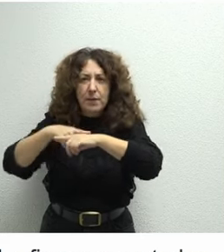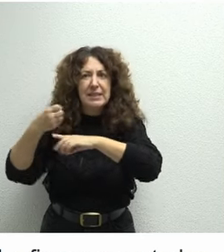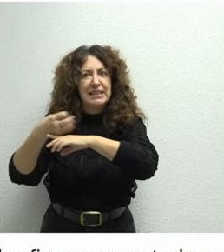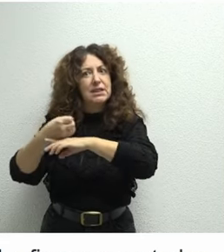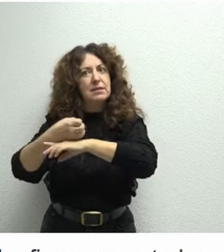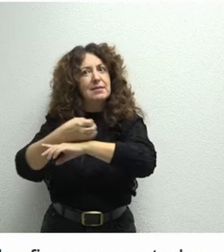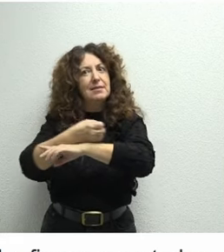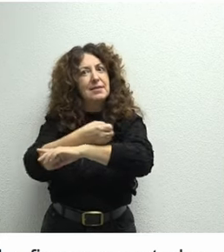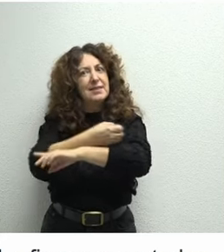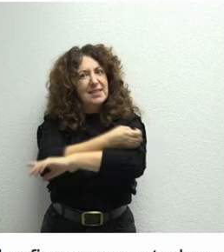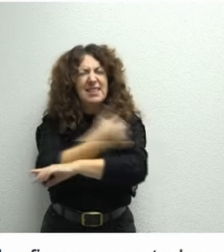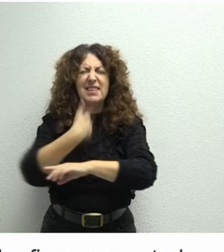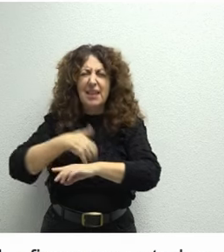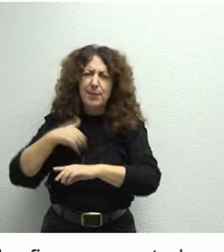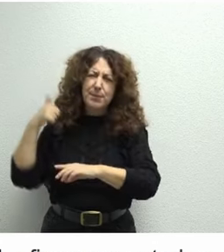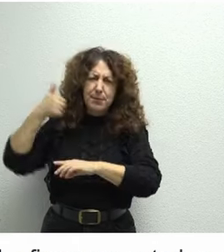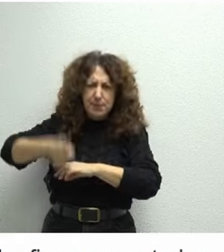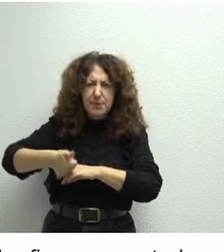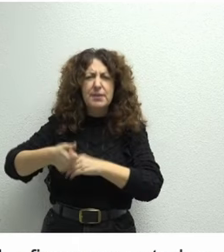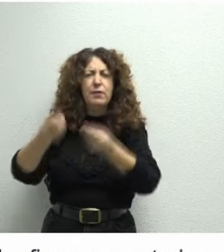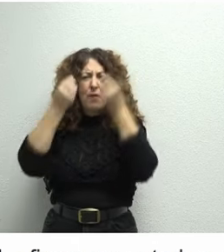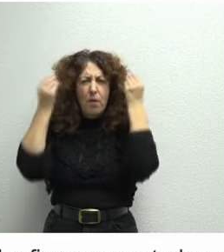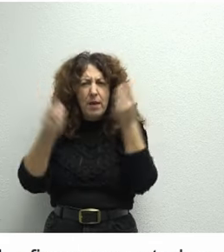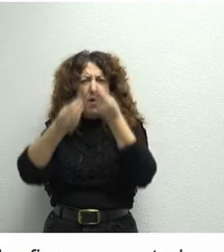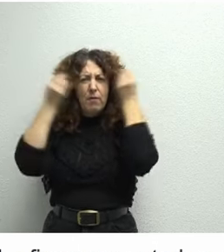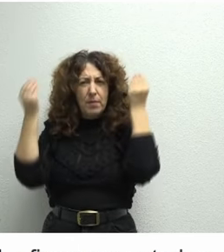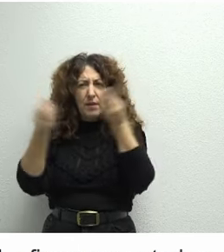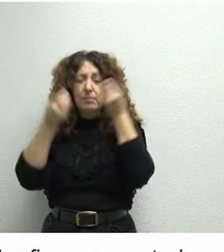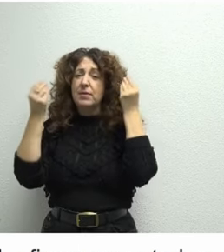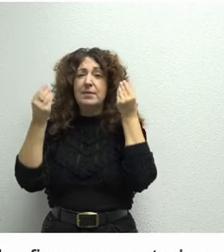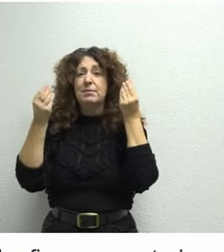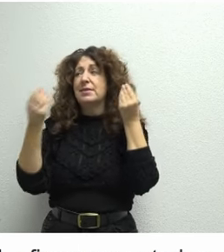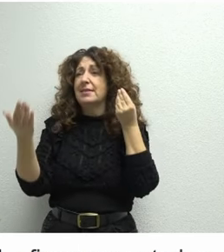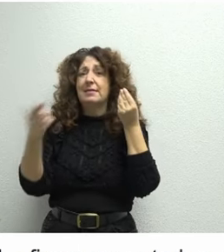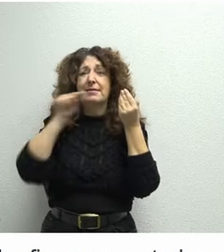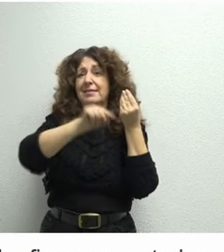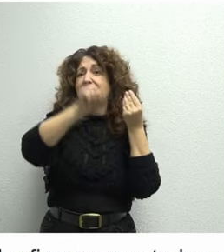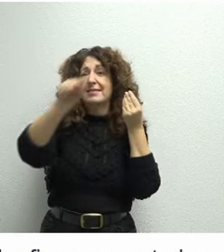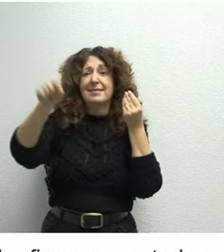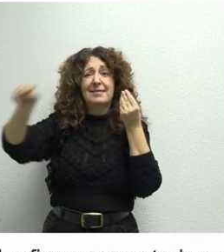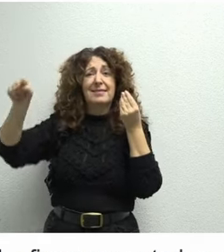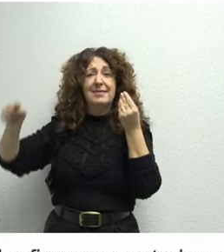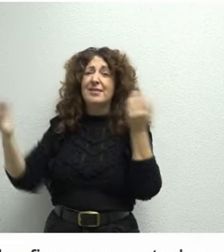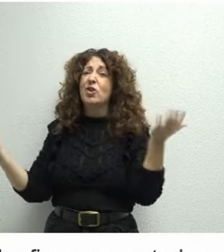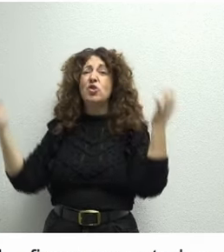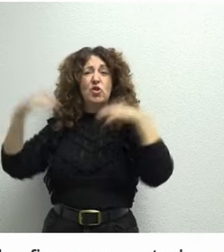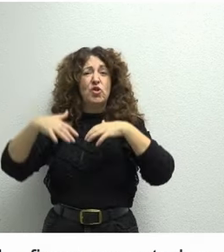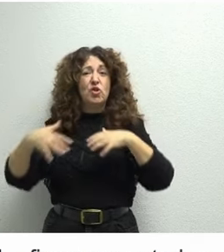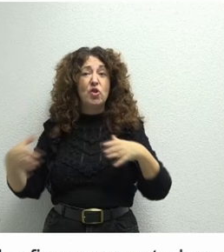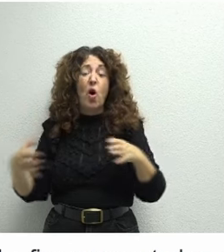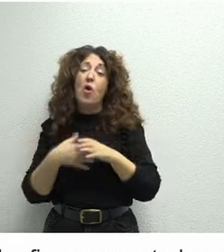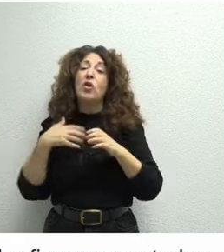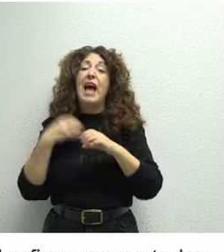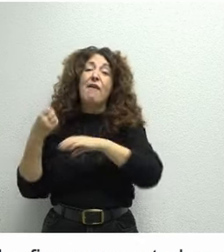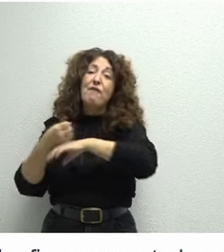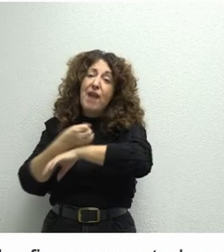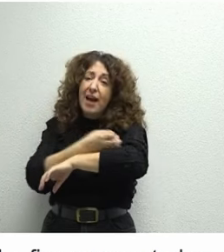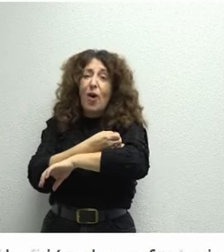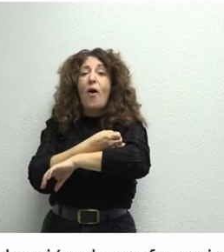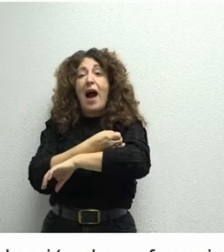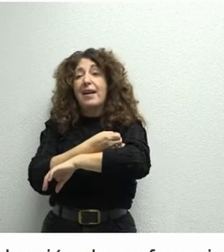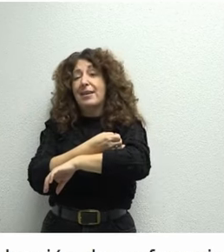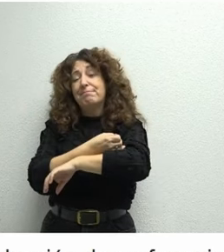ma 17 años de formación allí Pues con todos no llega el momento de bajar del ferrocarril también